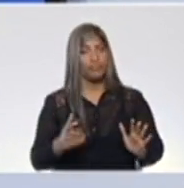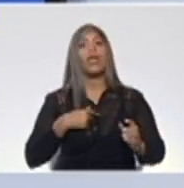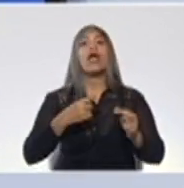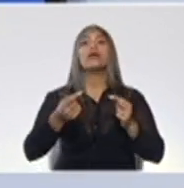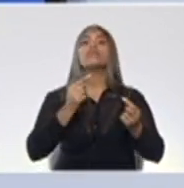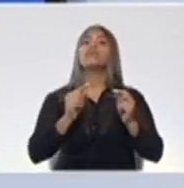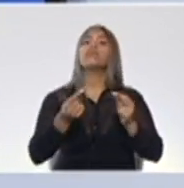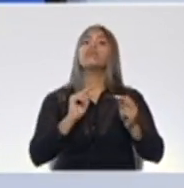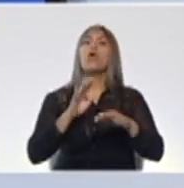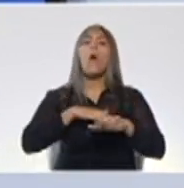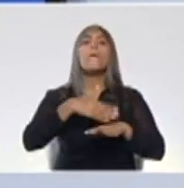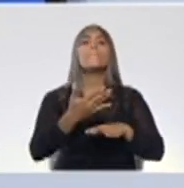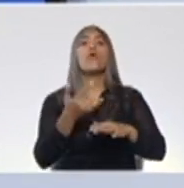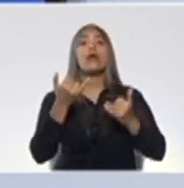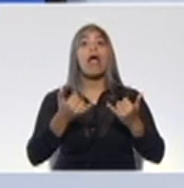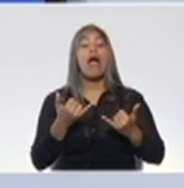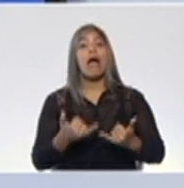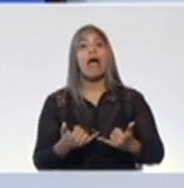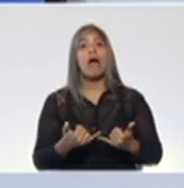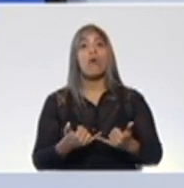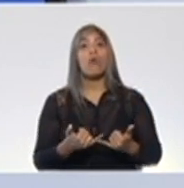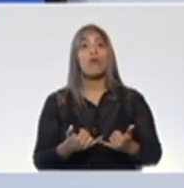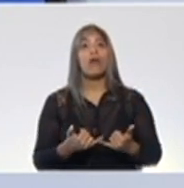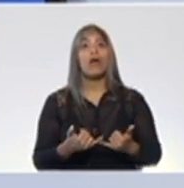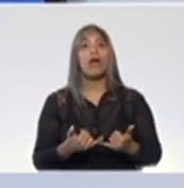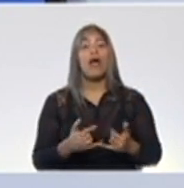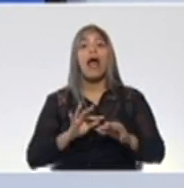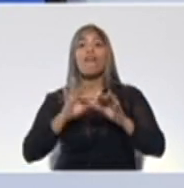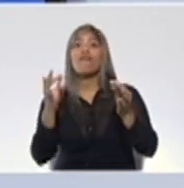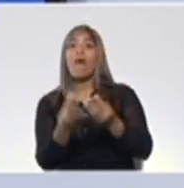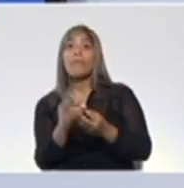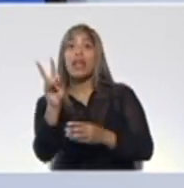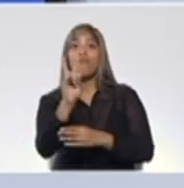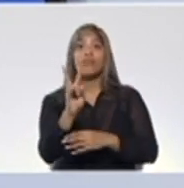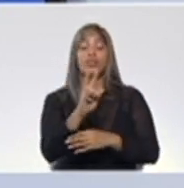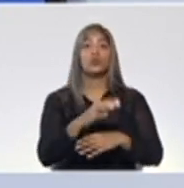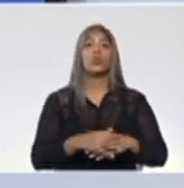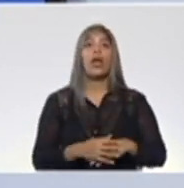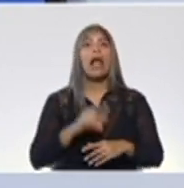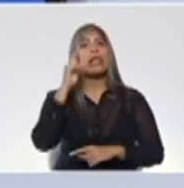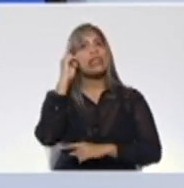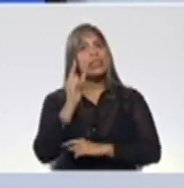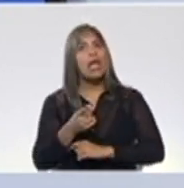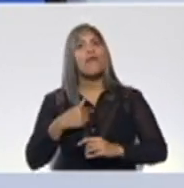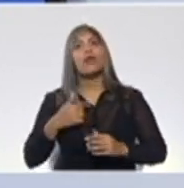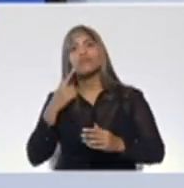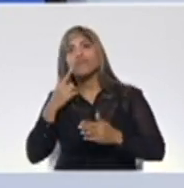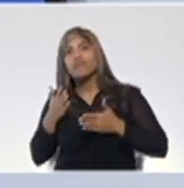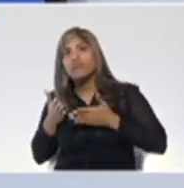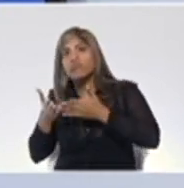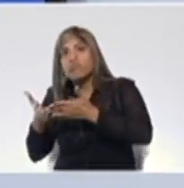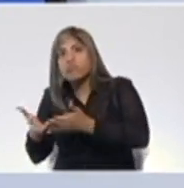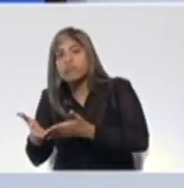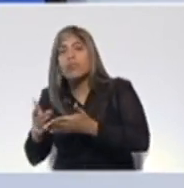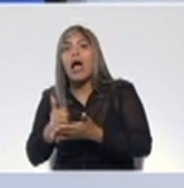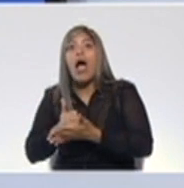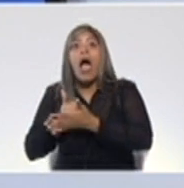un poquito de por qué en este momento la familia venezolana debe acompañar el proceso